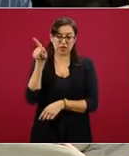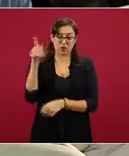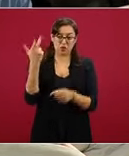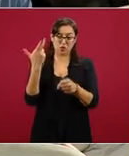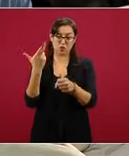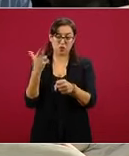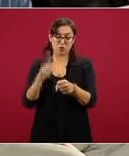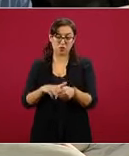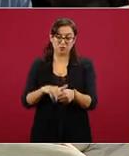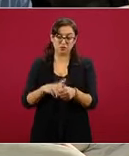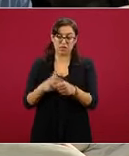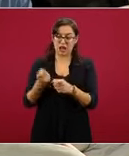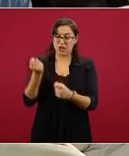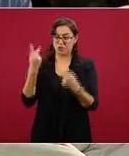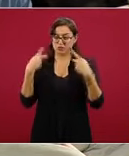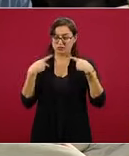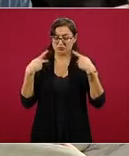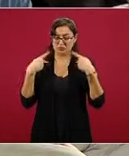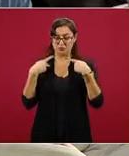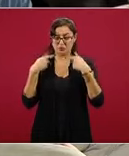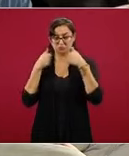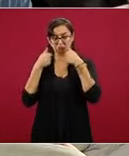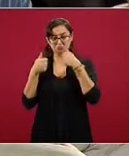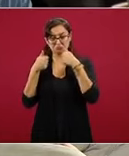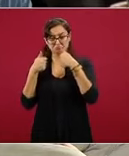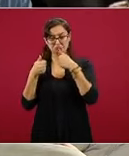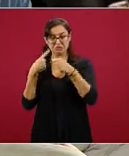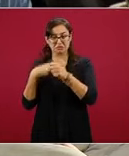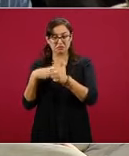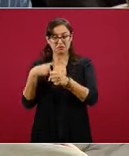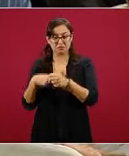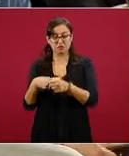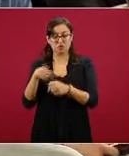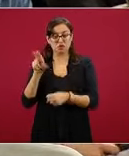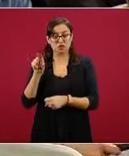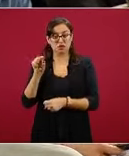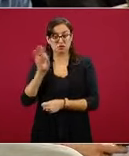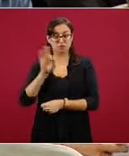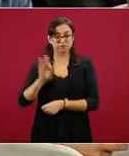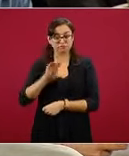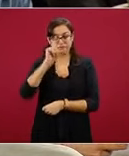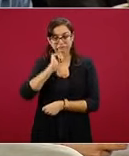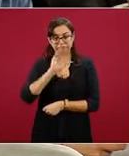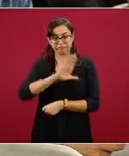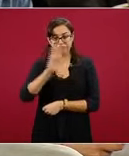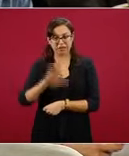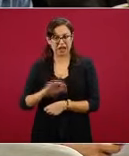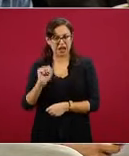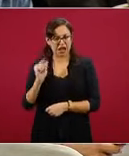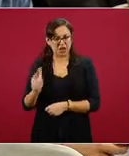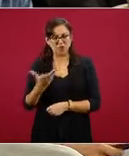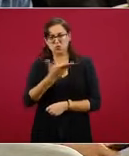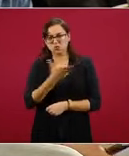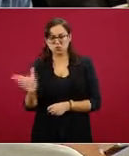atendidas, algunas superaban el 80% de personas. Entonces, quería ver si ustedes han detectado algo, tienen una alerta